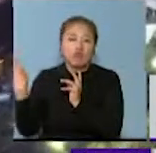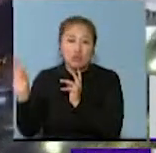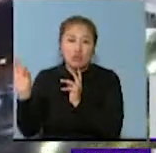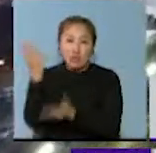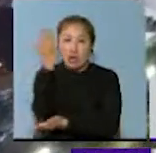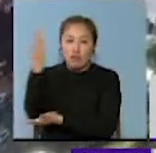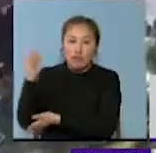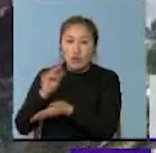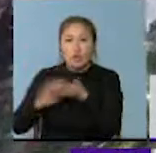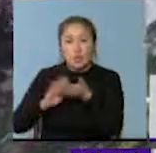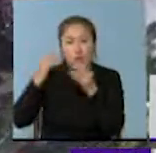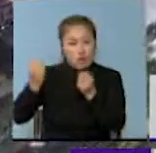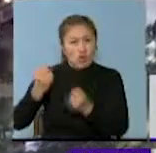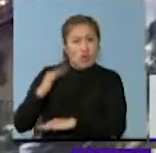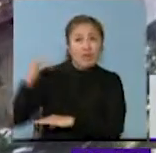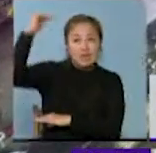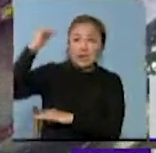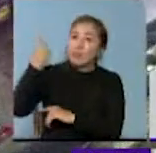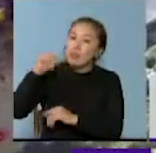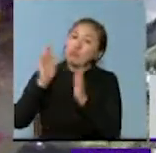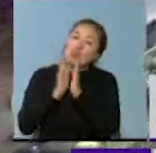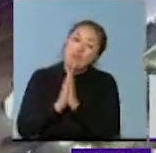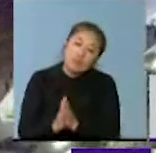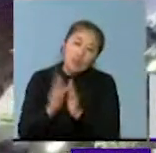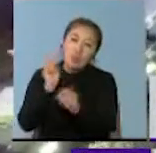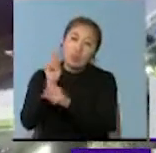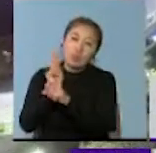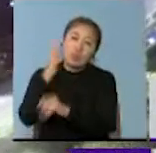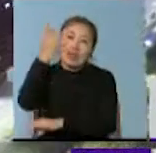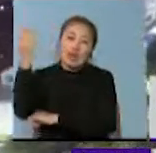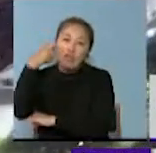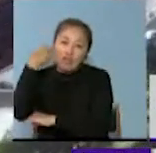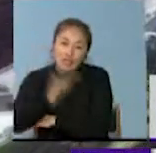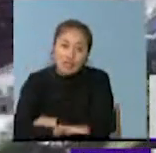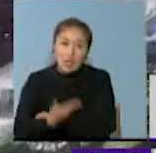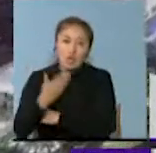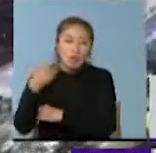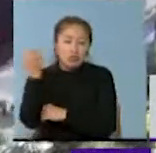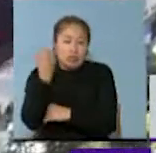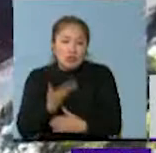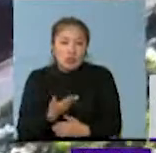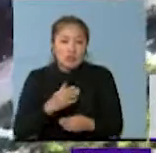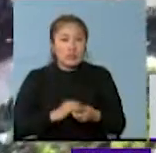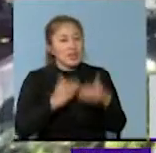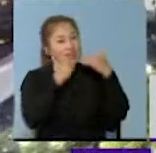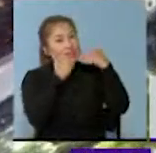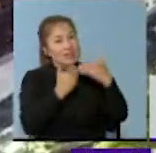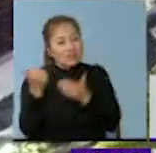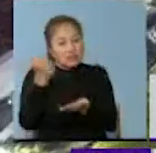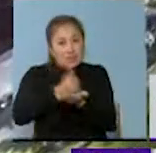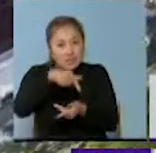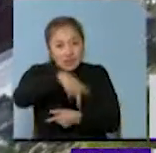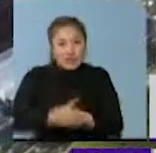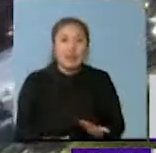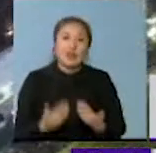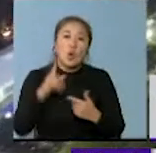de gran porte pero también pedimos que cuiden las que ya existen que son especies muy importantes también muchas gracias por el tarea que te